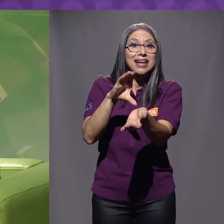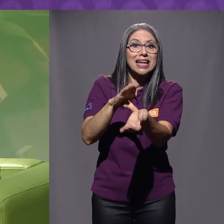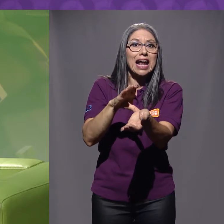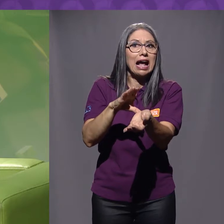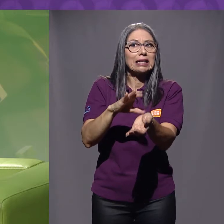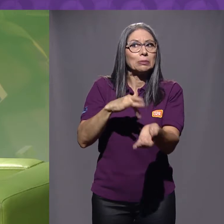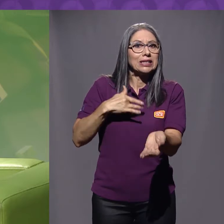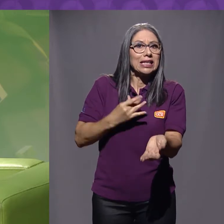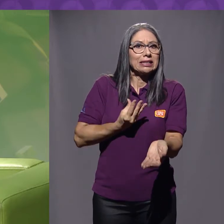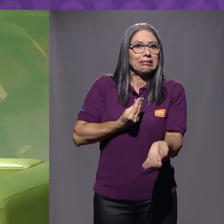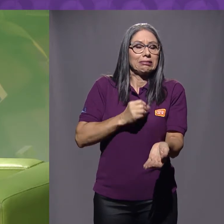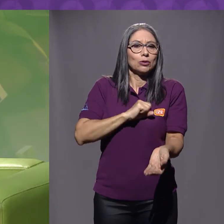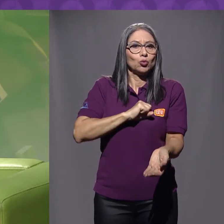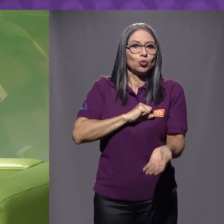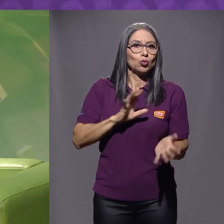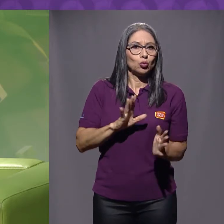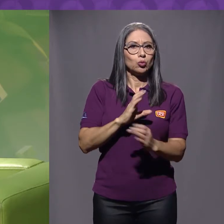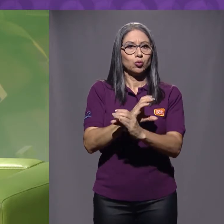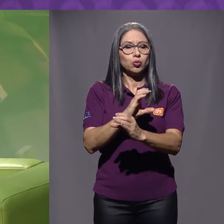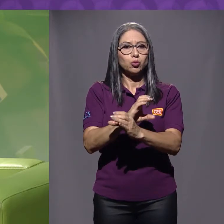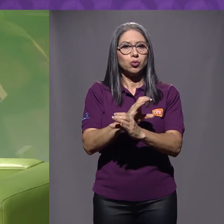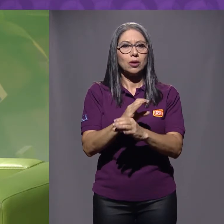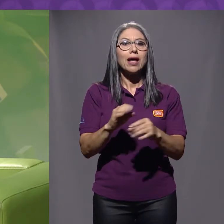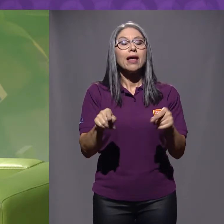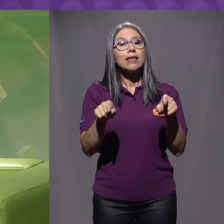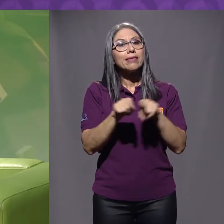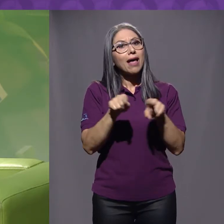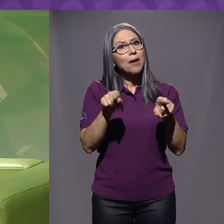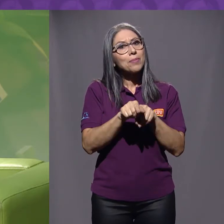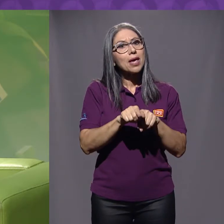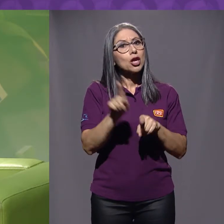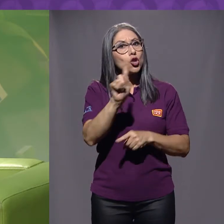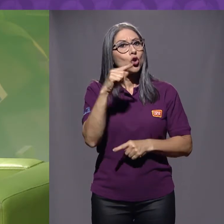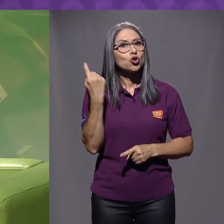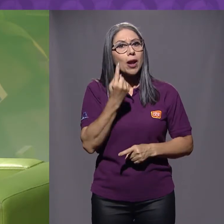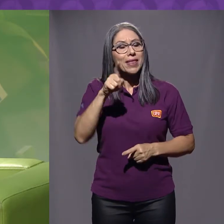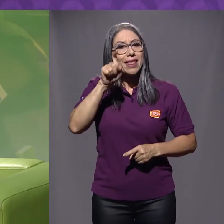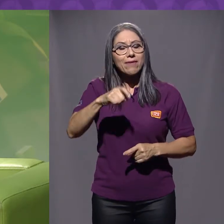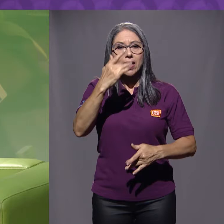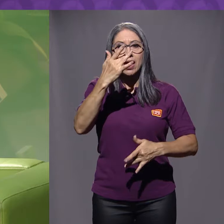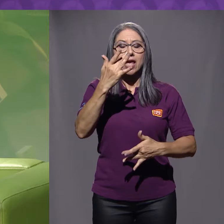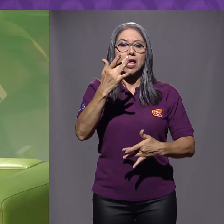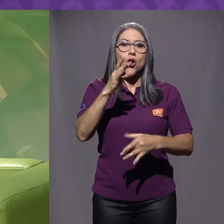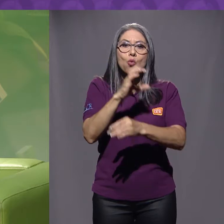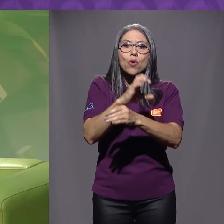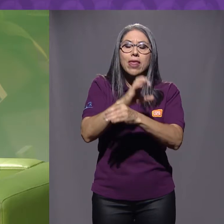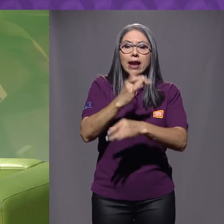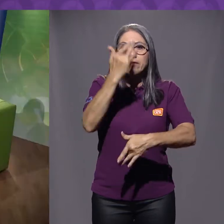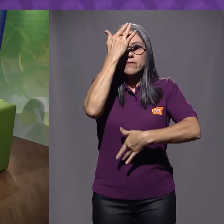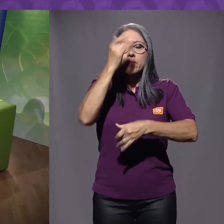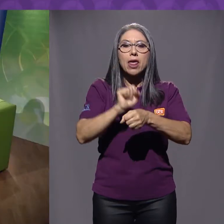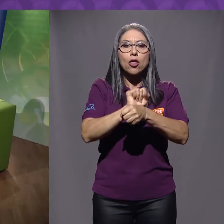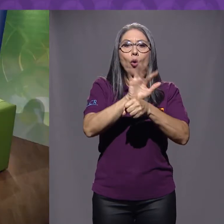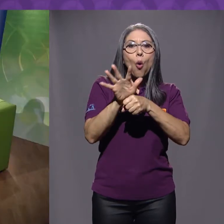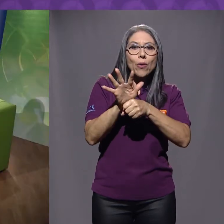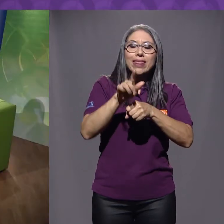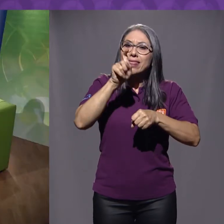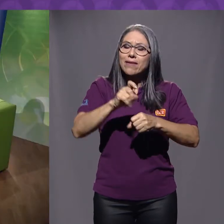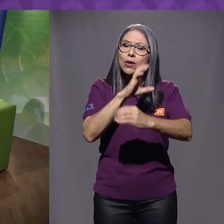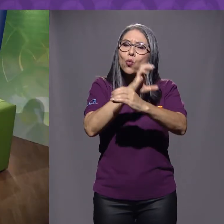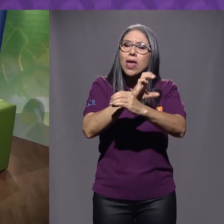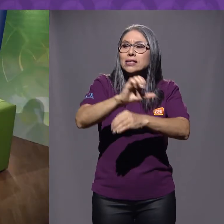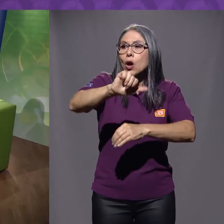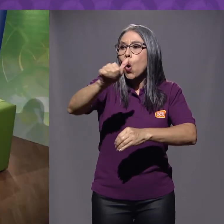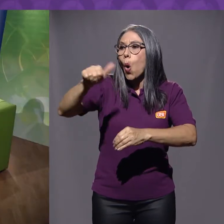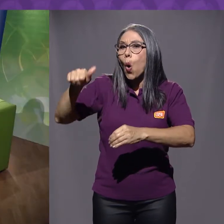hacer un llamado a no descuidar los otros ámbitos de la salud fuera del contagio de la COVID. Por supuesto, yo creo